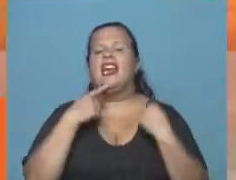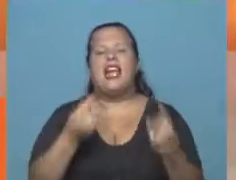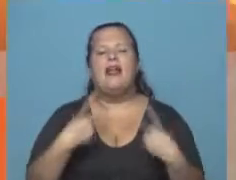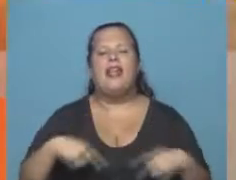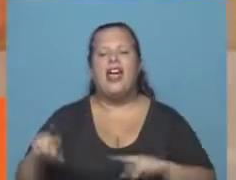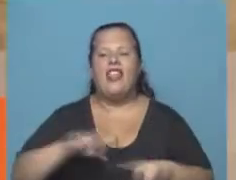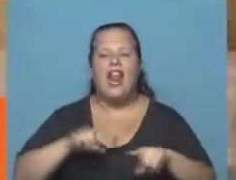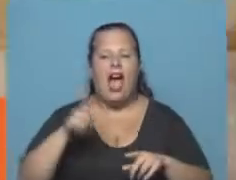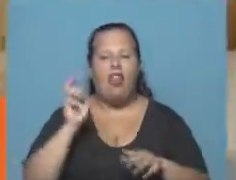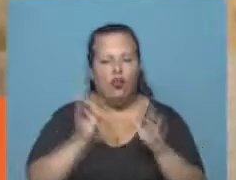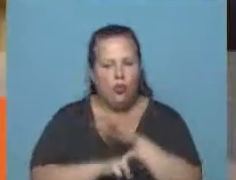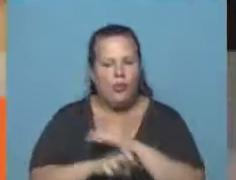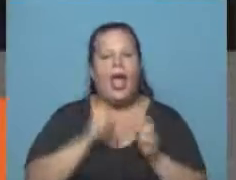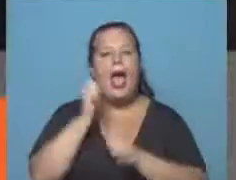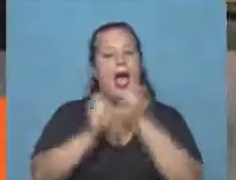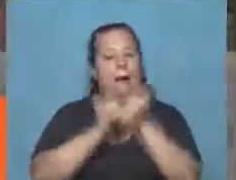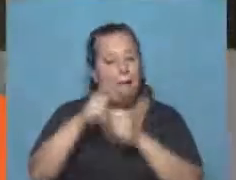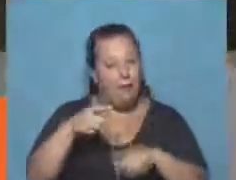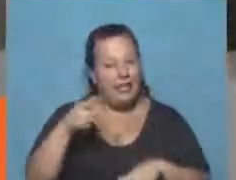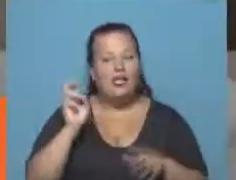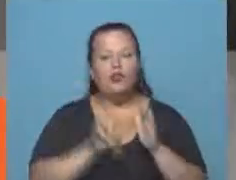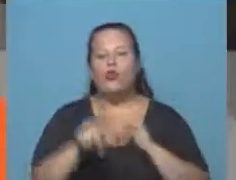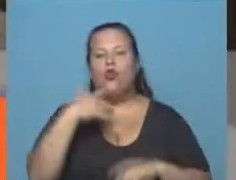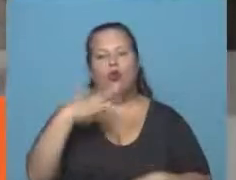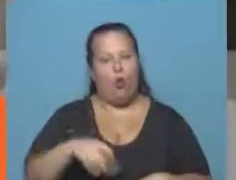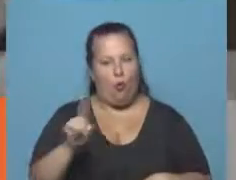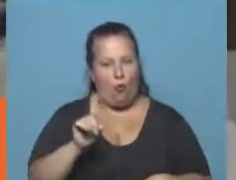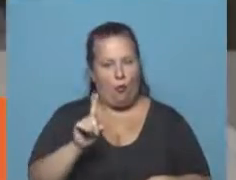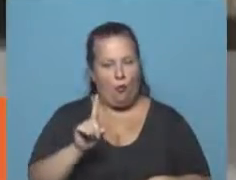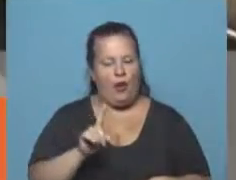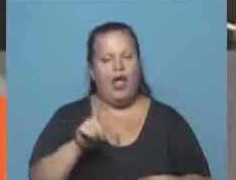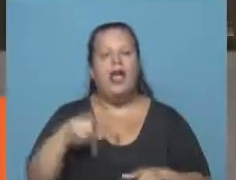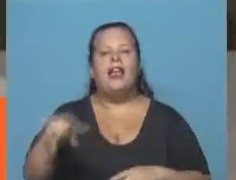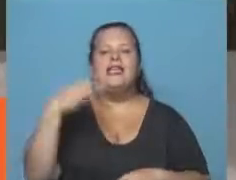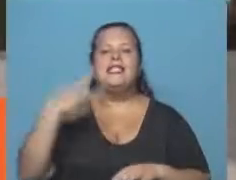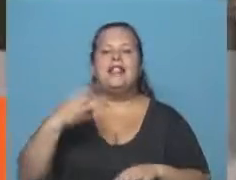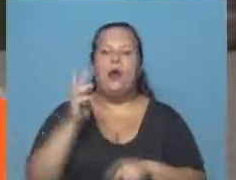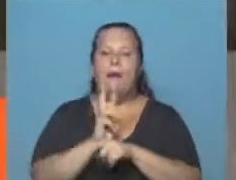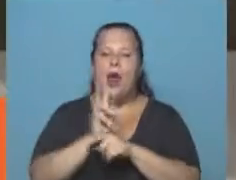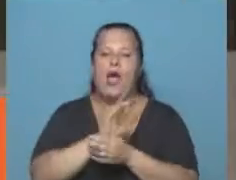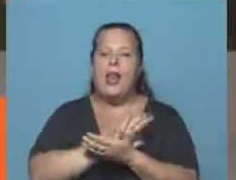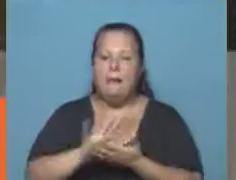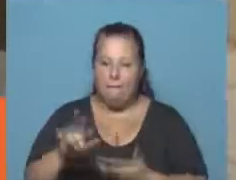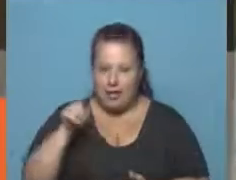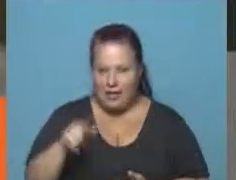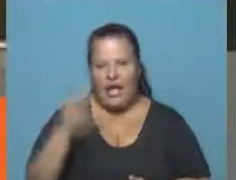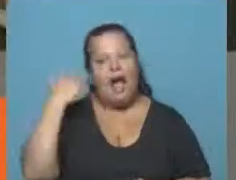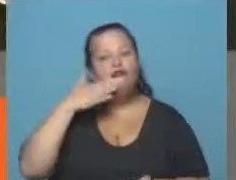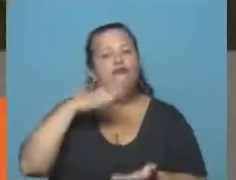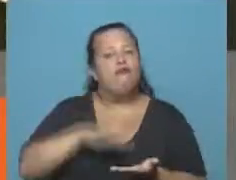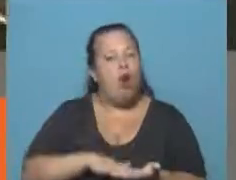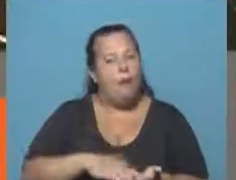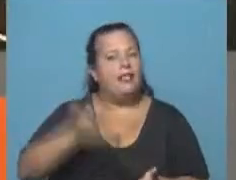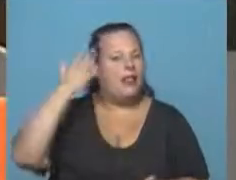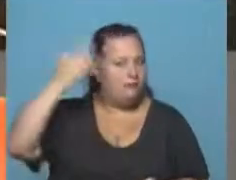los metros delegados que la empresa metrovías no está cumpliendo con las medidas de seguridad e higiene prometidas en